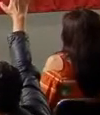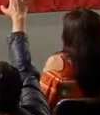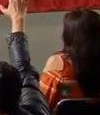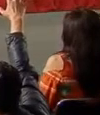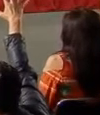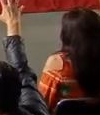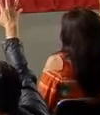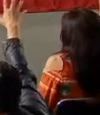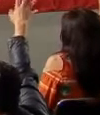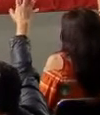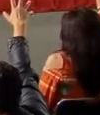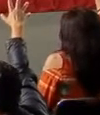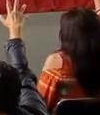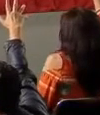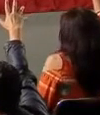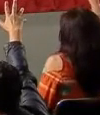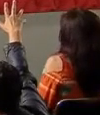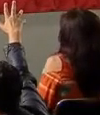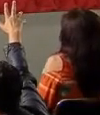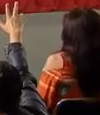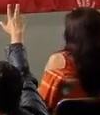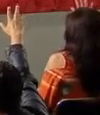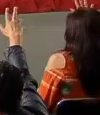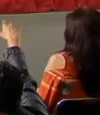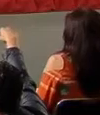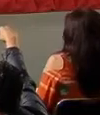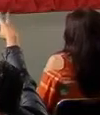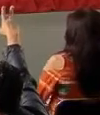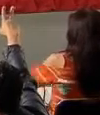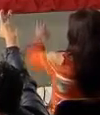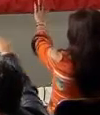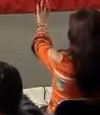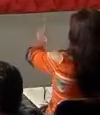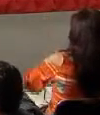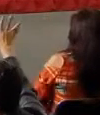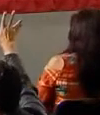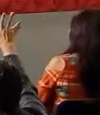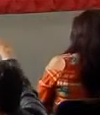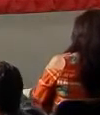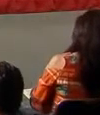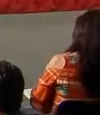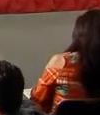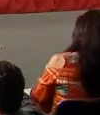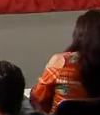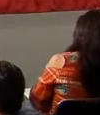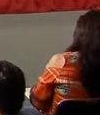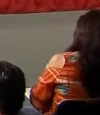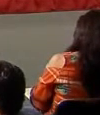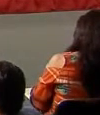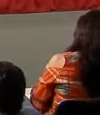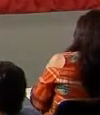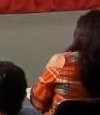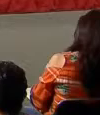Vamos a empezar aquí primero. Natalia, Ángeles, Blanca, usted y usted.